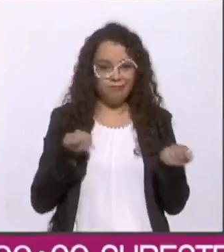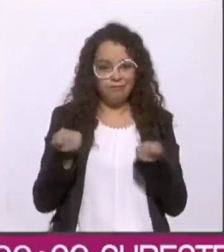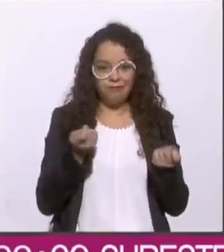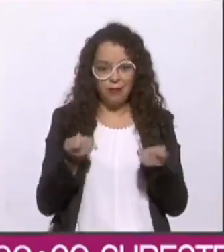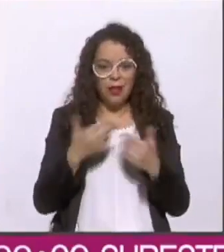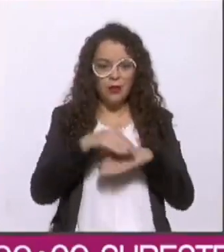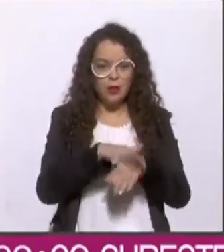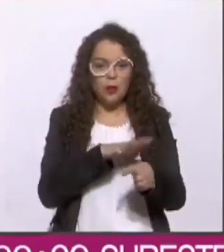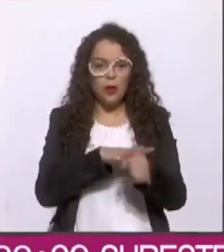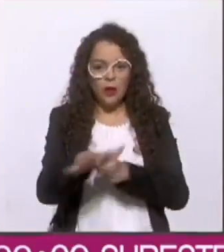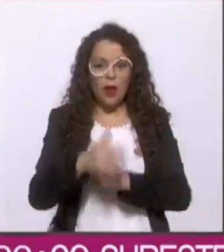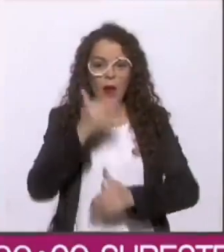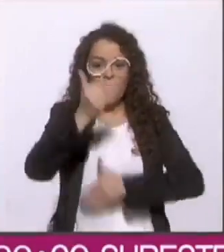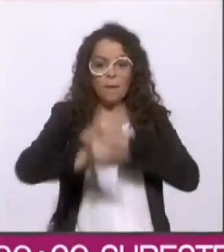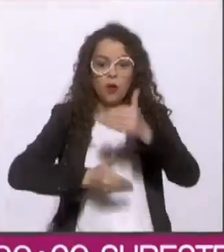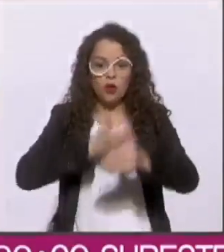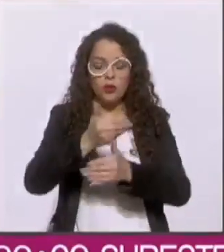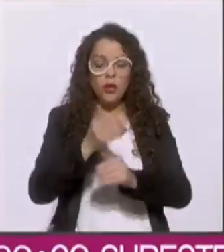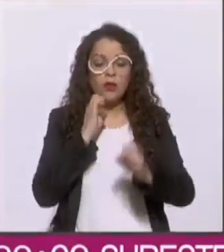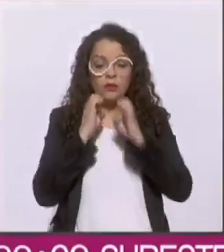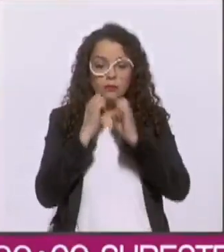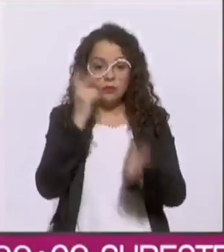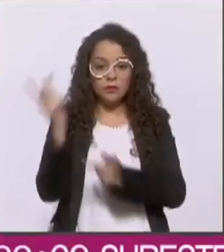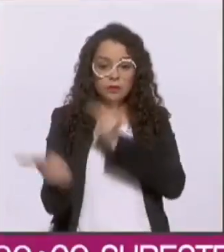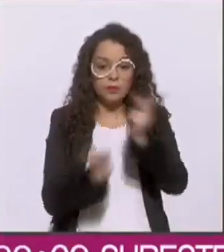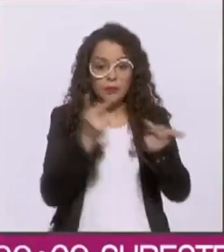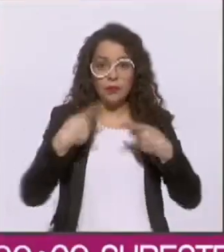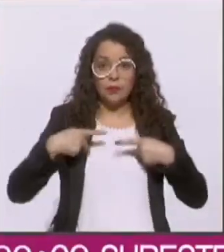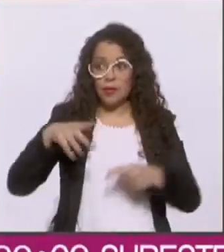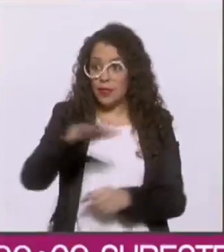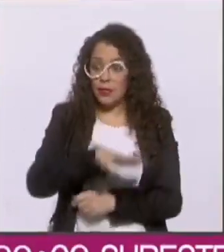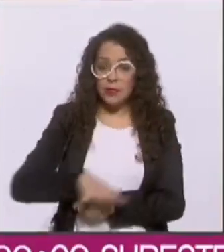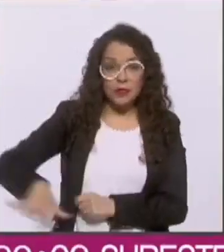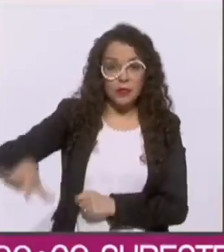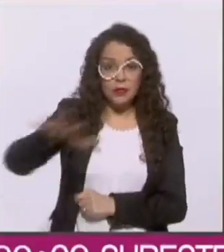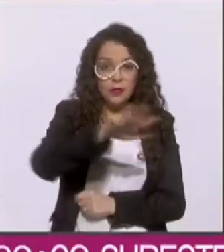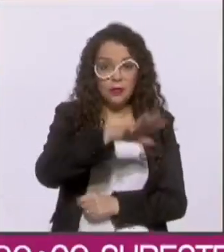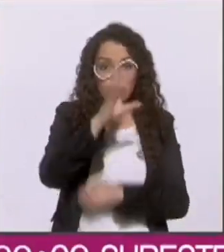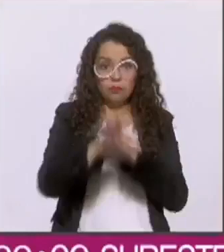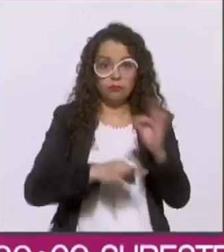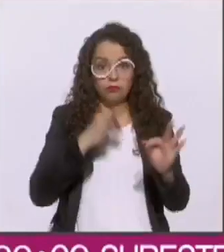al proceso realizado por encuesta a los ciudadanos y donde se cumplió con